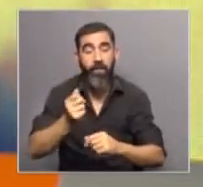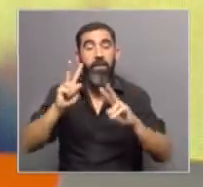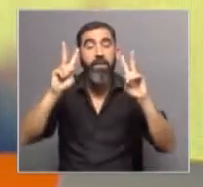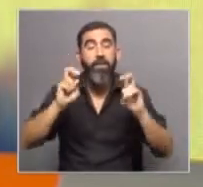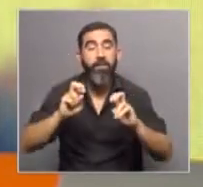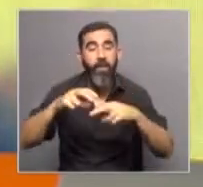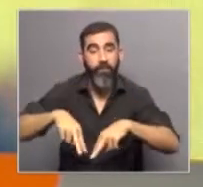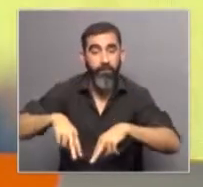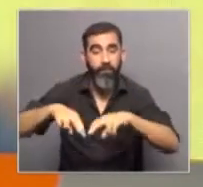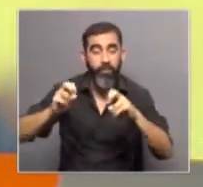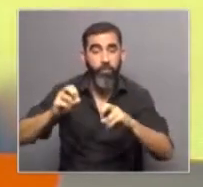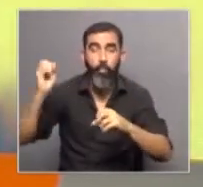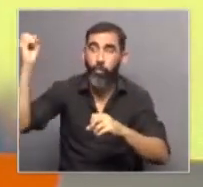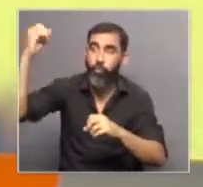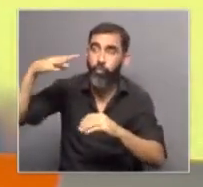en